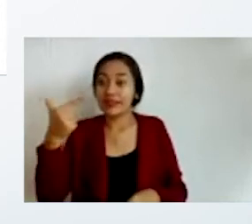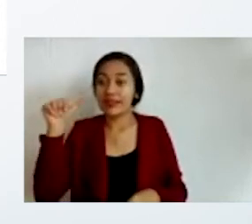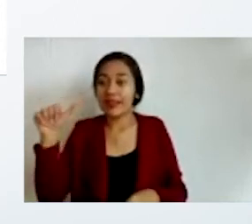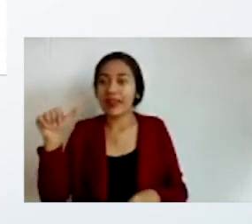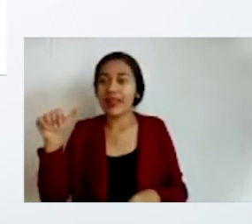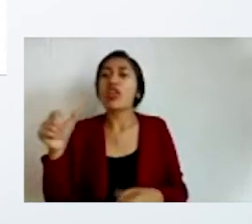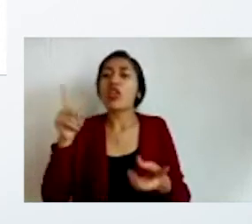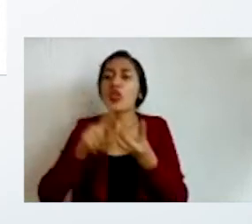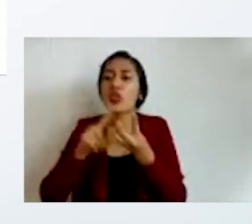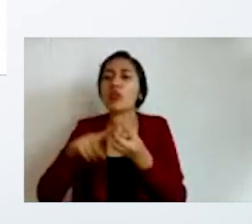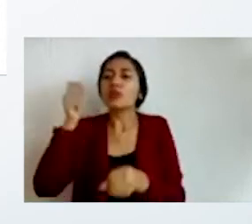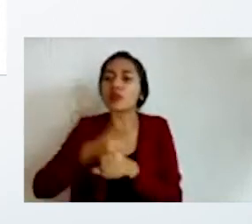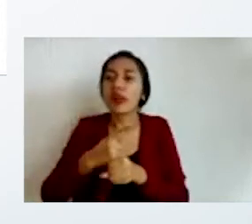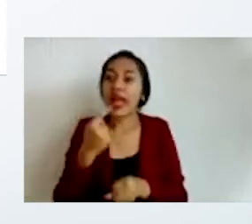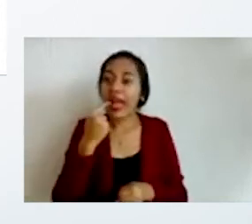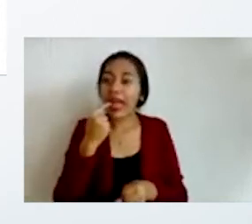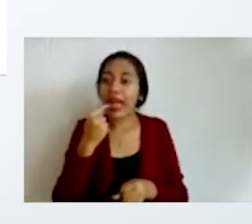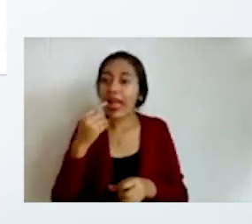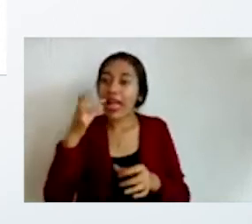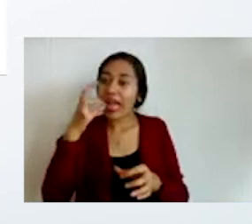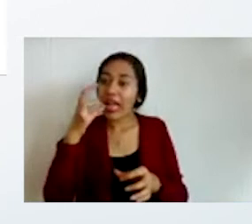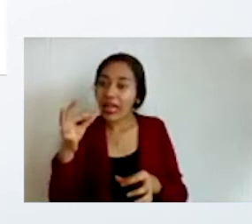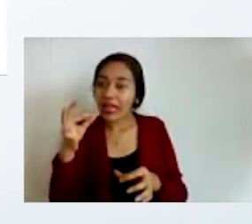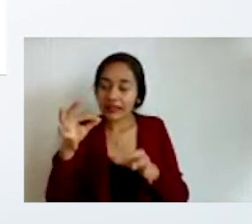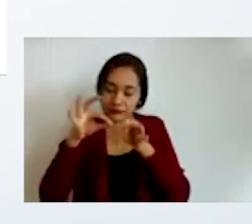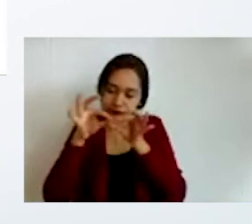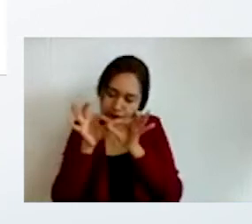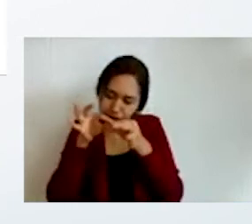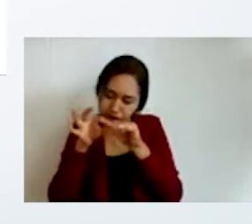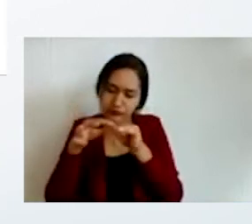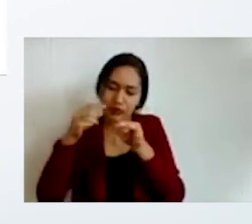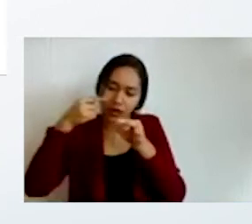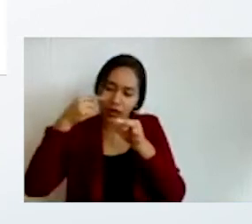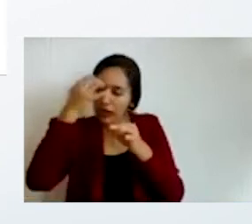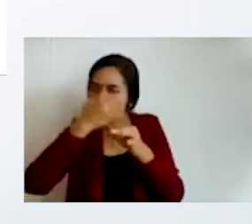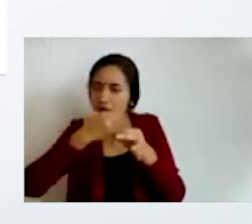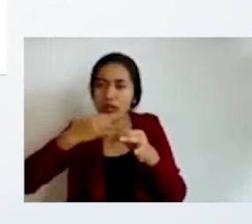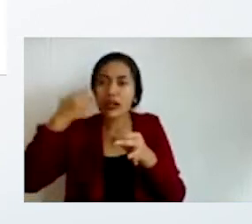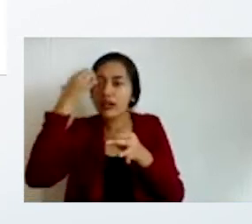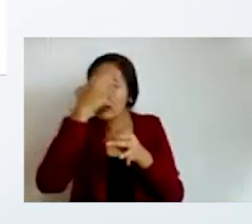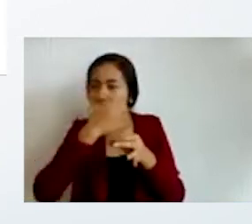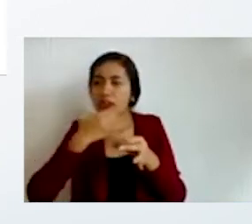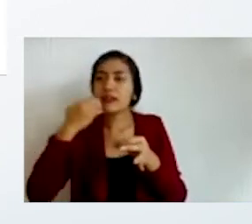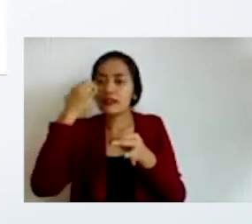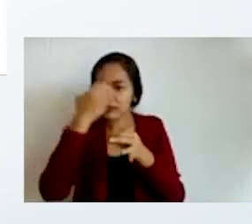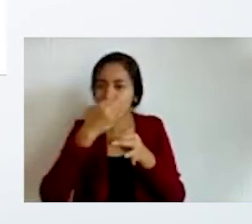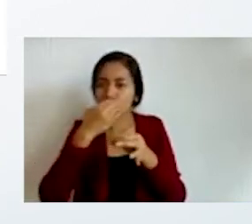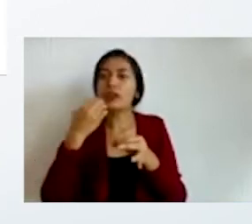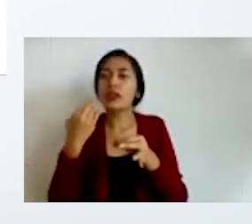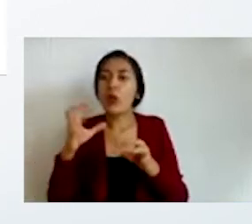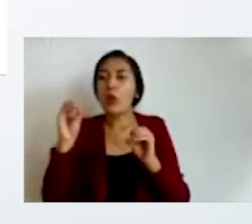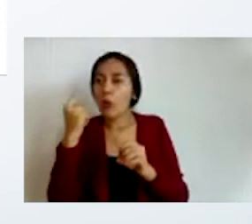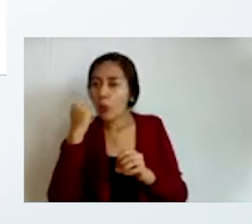superficies de nuestros orificios, donde hay epitelio que llamamos epitelio estratificado,